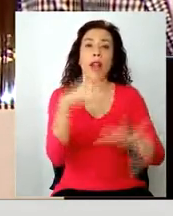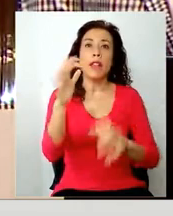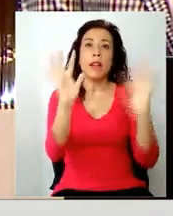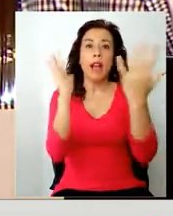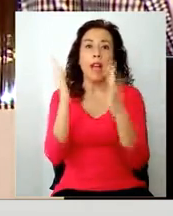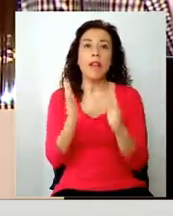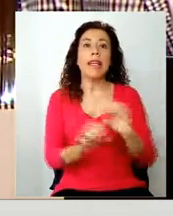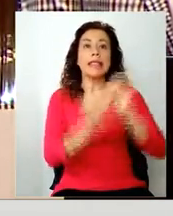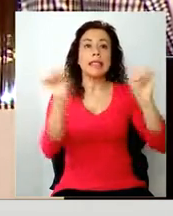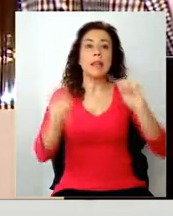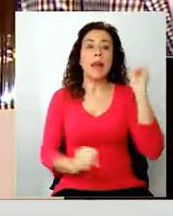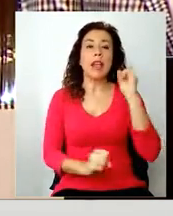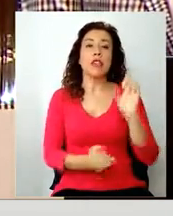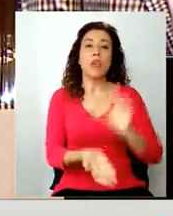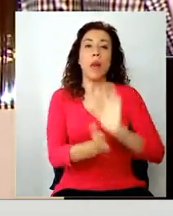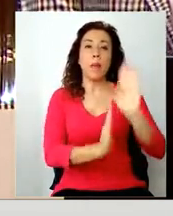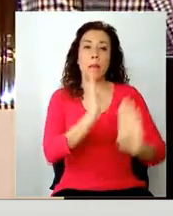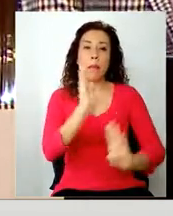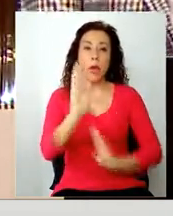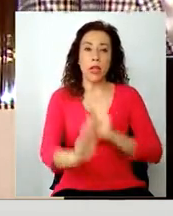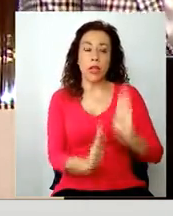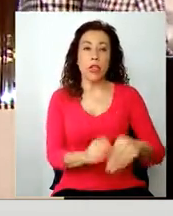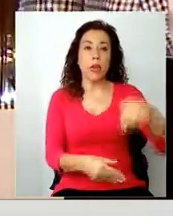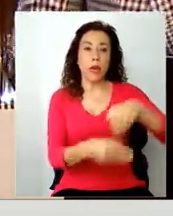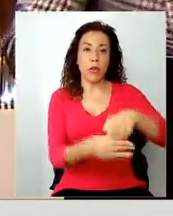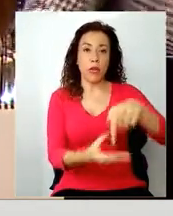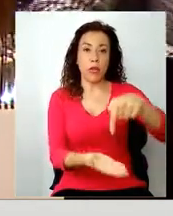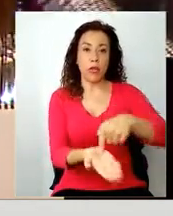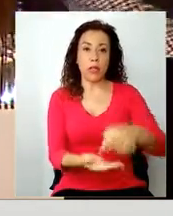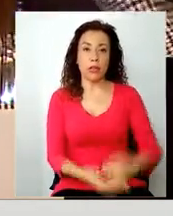áreas protegidas en votación